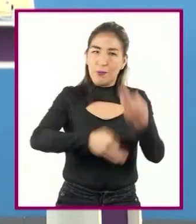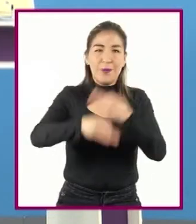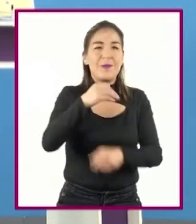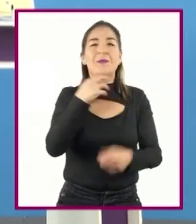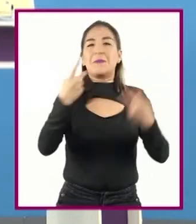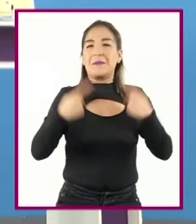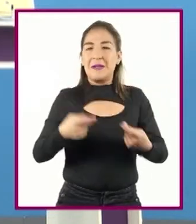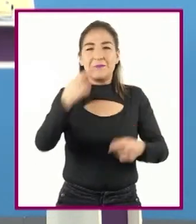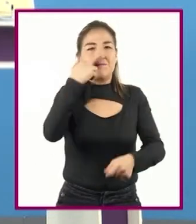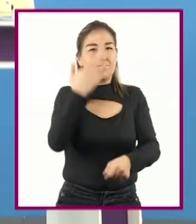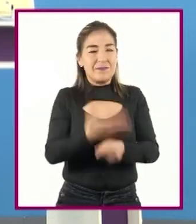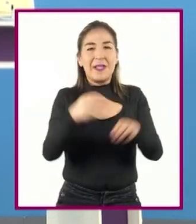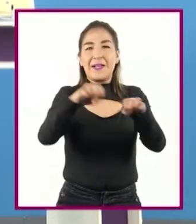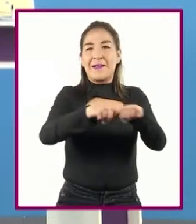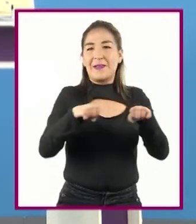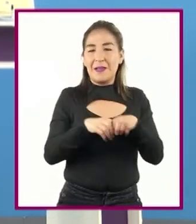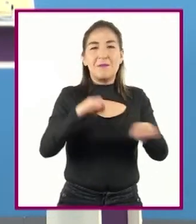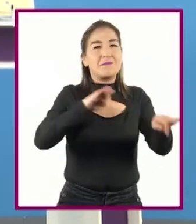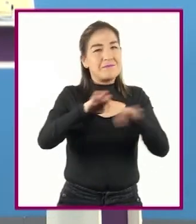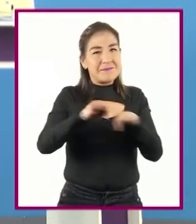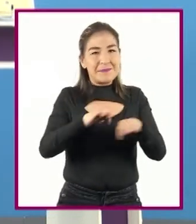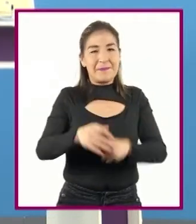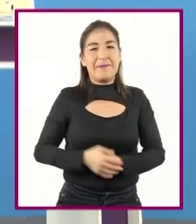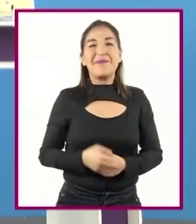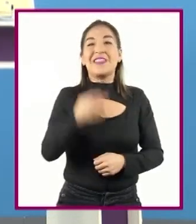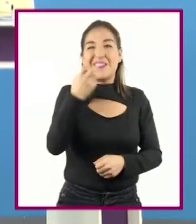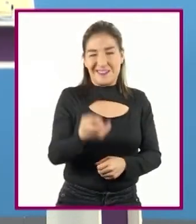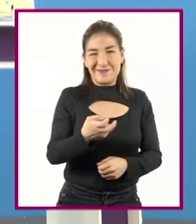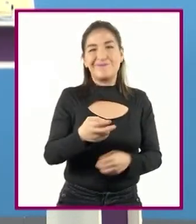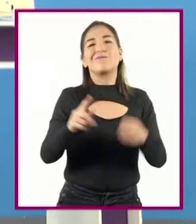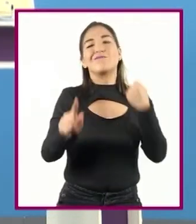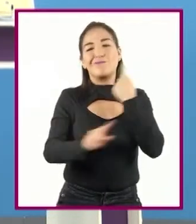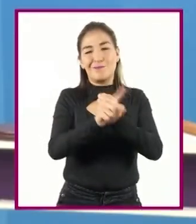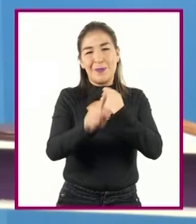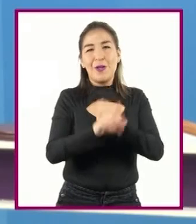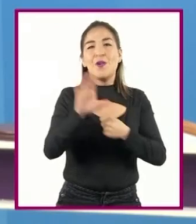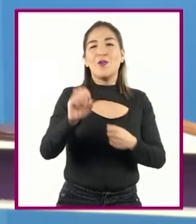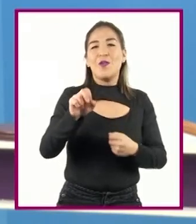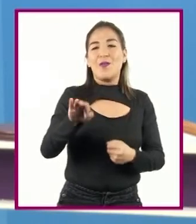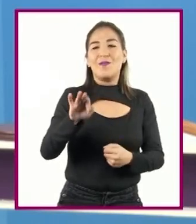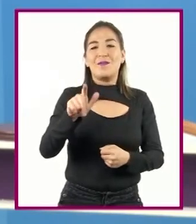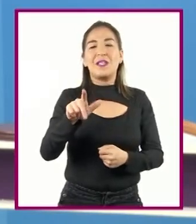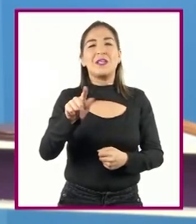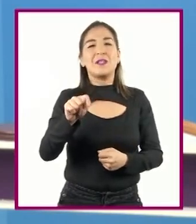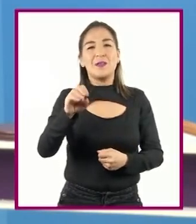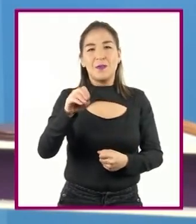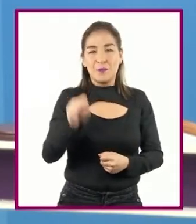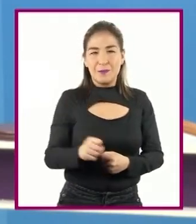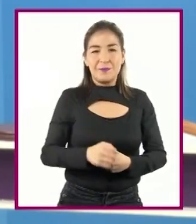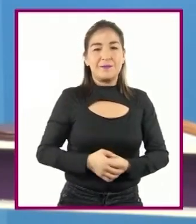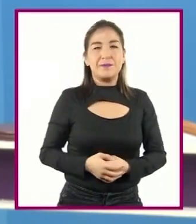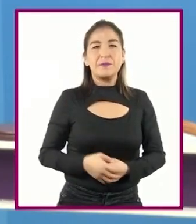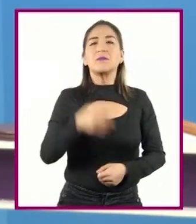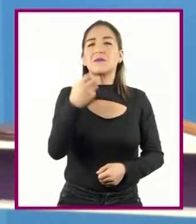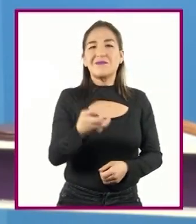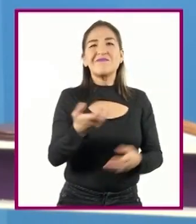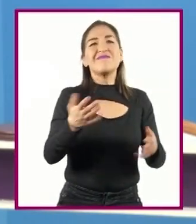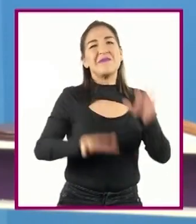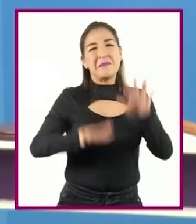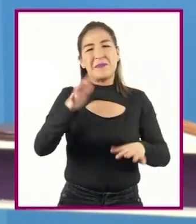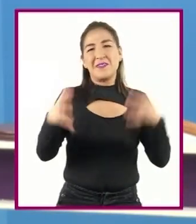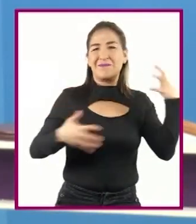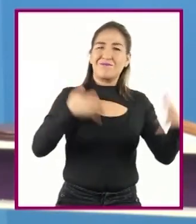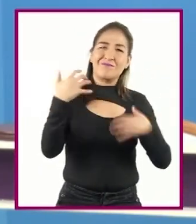los miembros del equipo. Y por eso surgen los conflictos. A veces se irritan